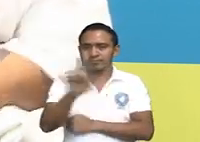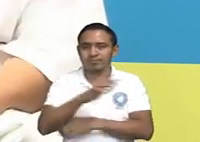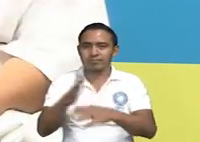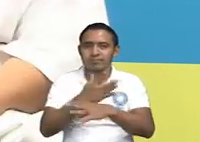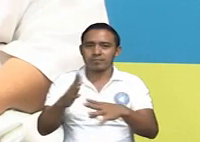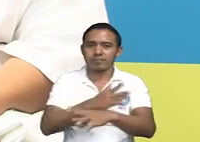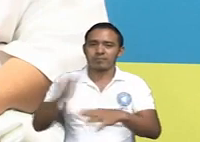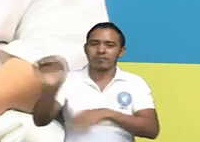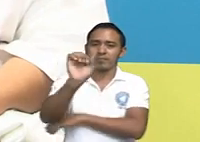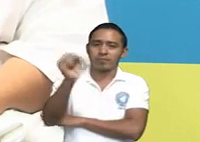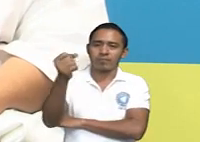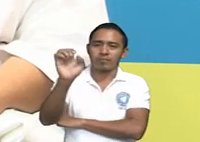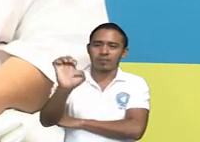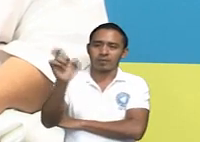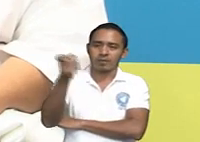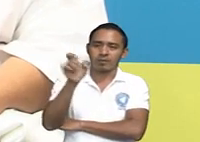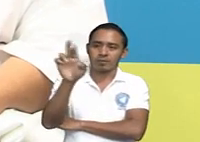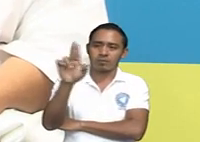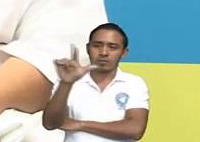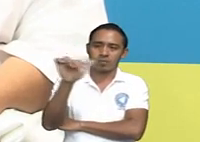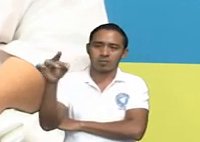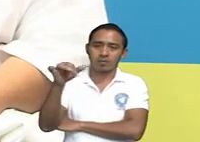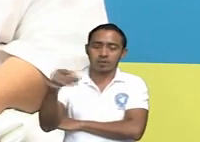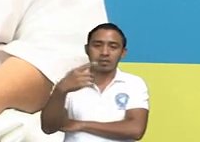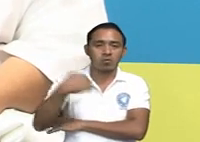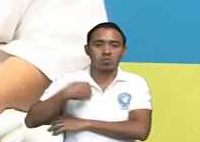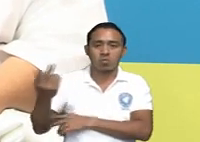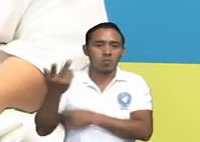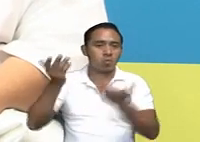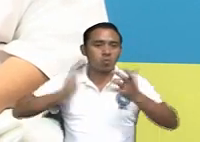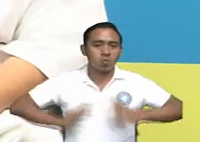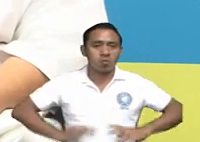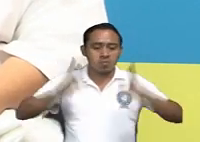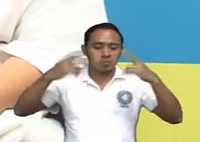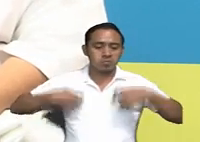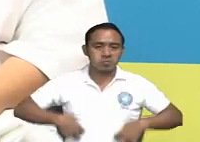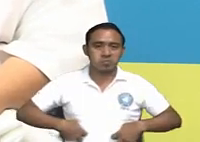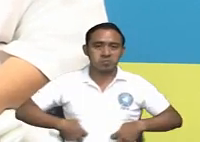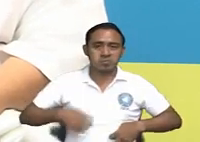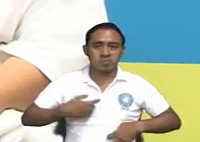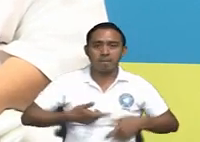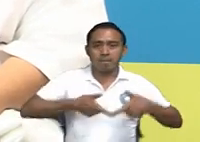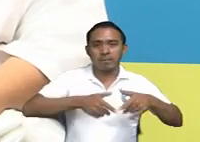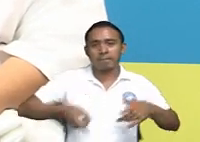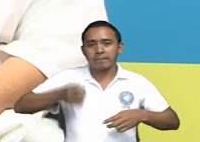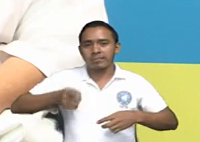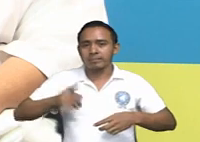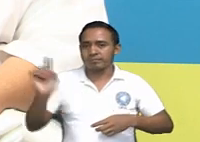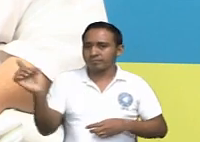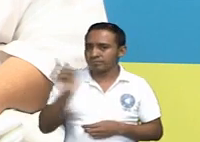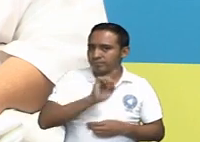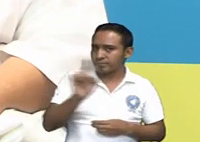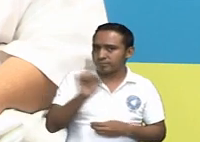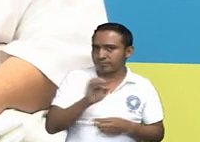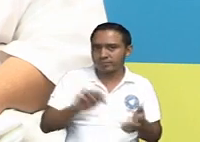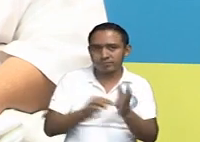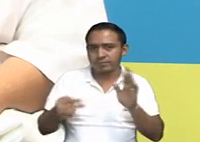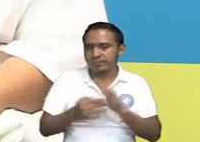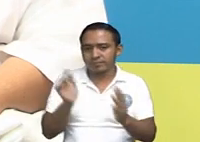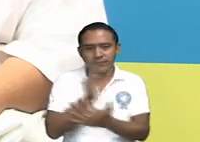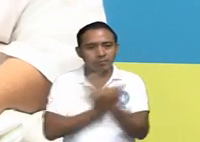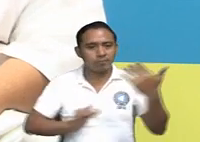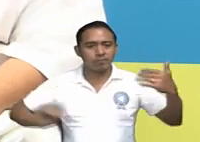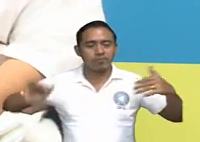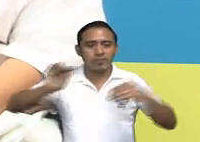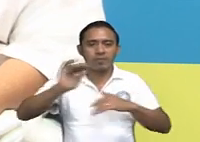la sexualidad solo al aspecto físico, a los genitales. La sexualidad es mucho más que los